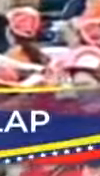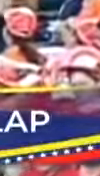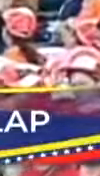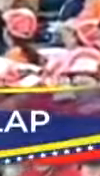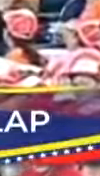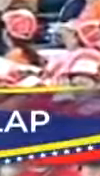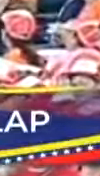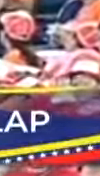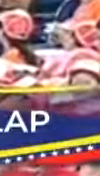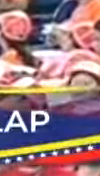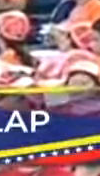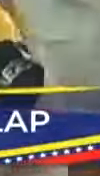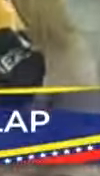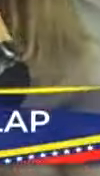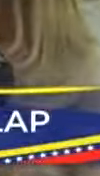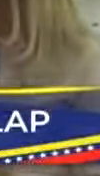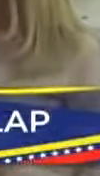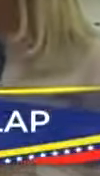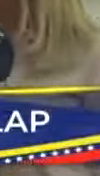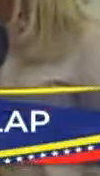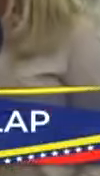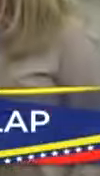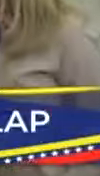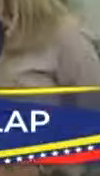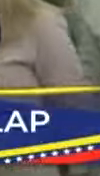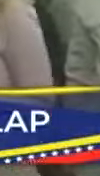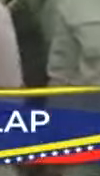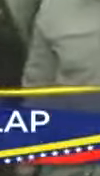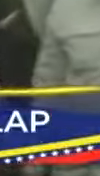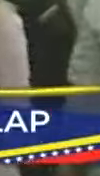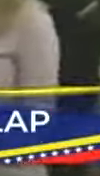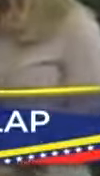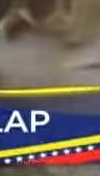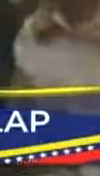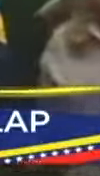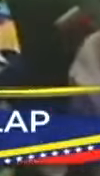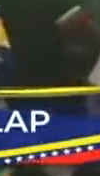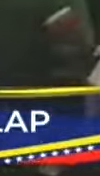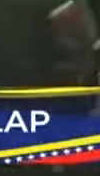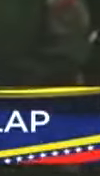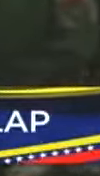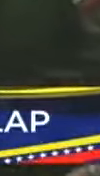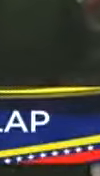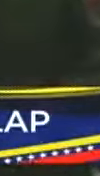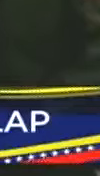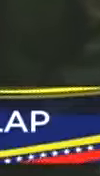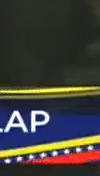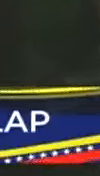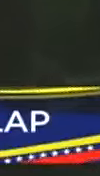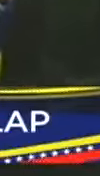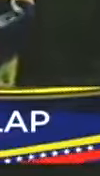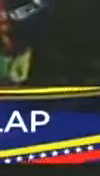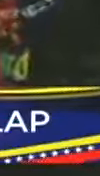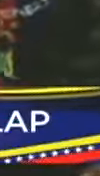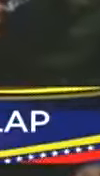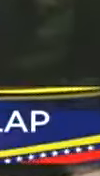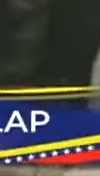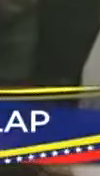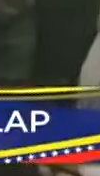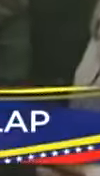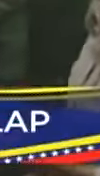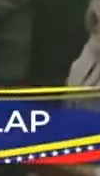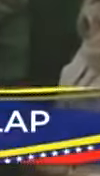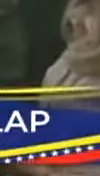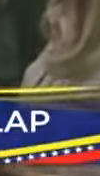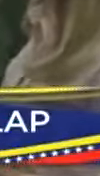coroporo. También CLAP La Raiza los saluda en este momento del estado Miranda, un productor de procesamiento de caña